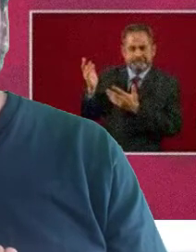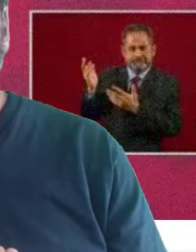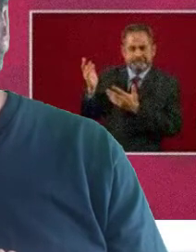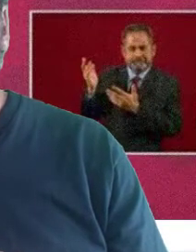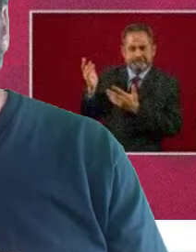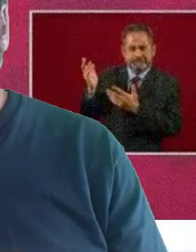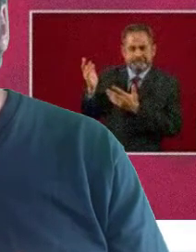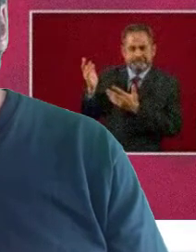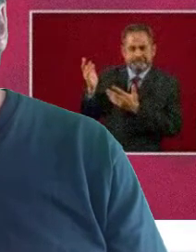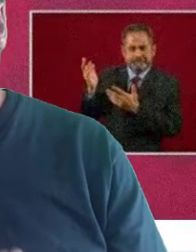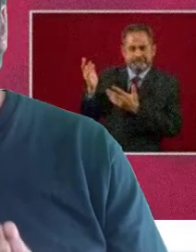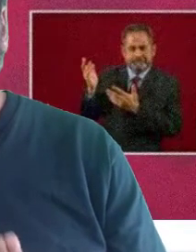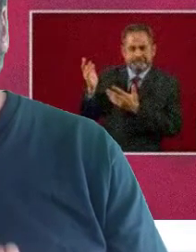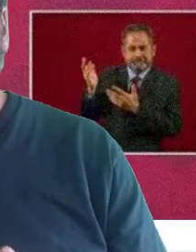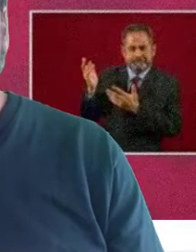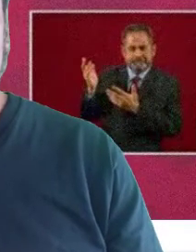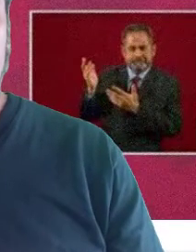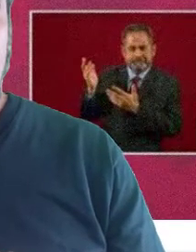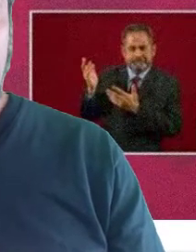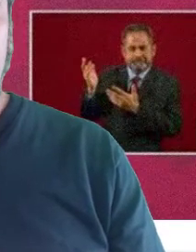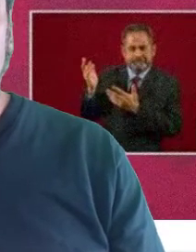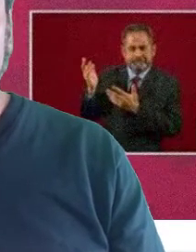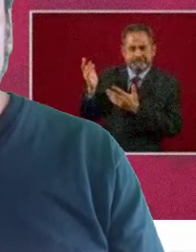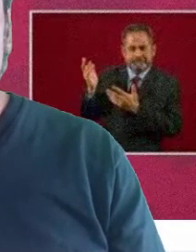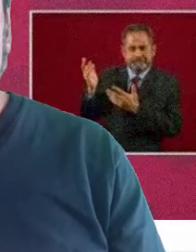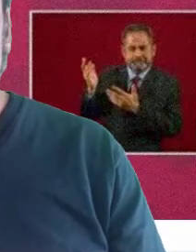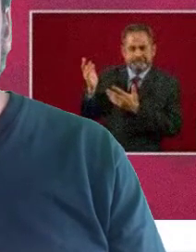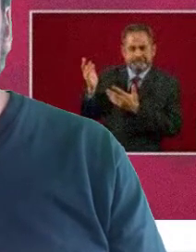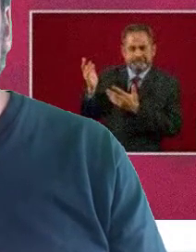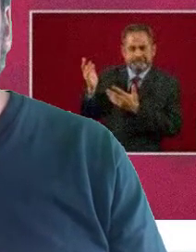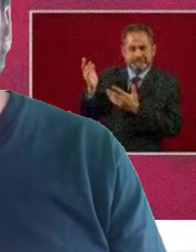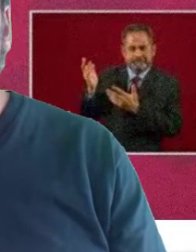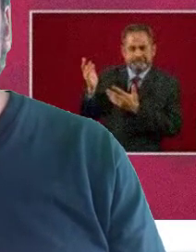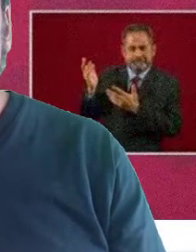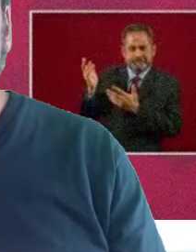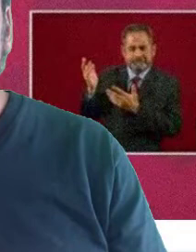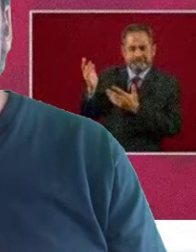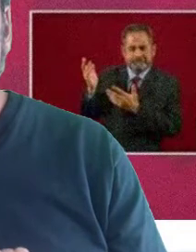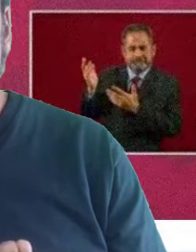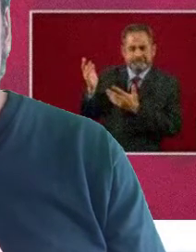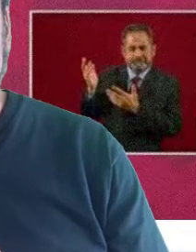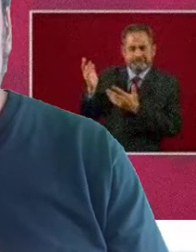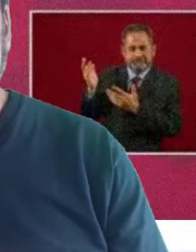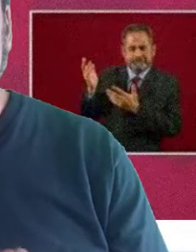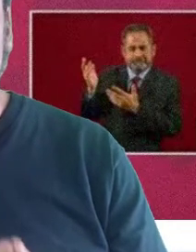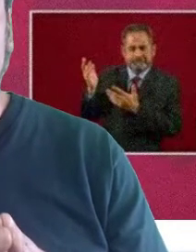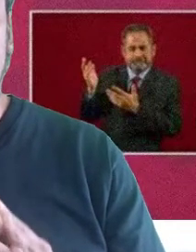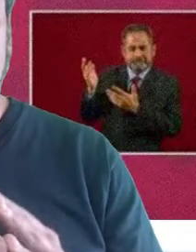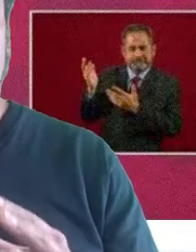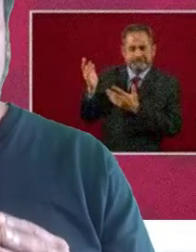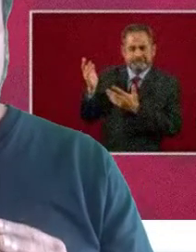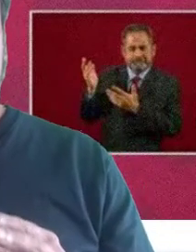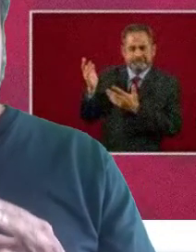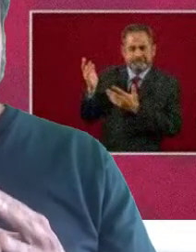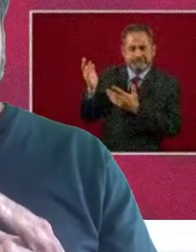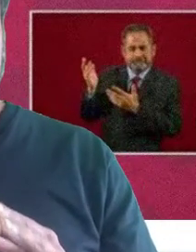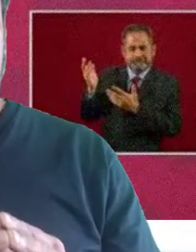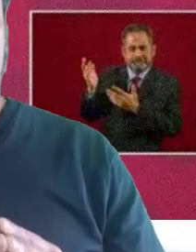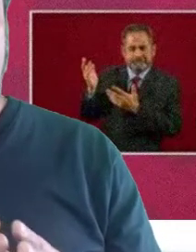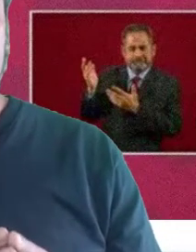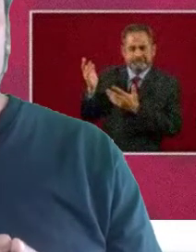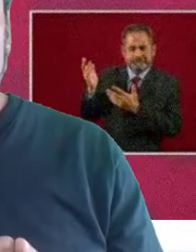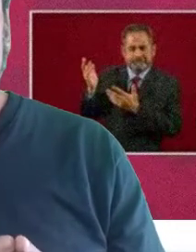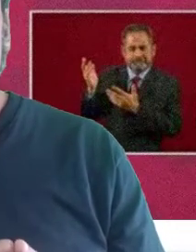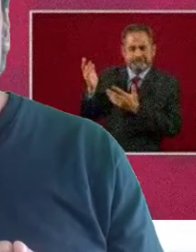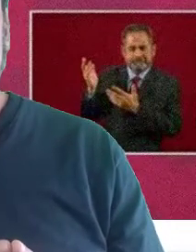la de florence cassez hay que hay que tener siempre esas cosas muy en claro no olvidarlas porque como